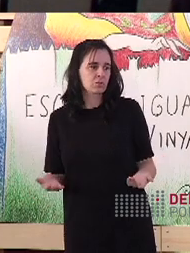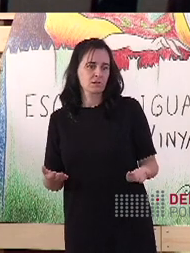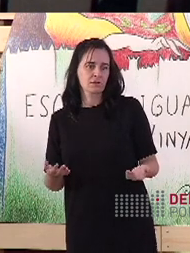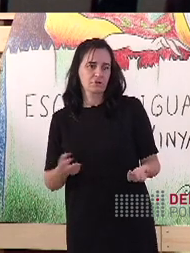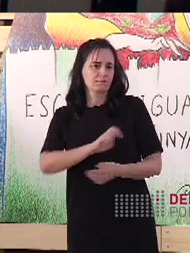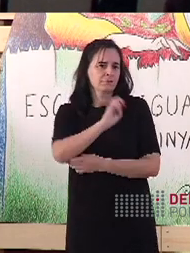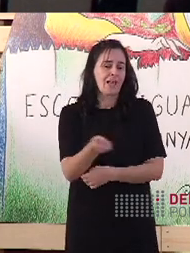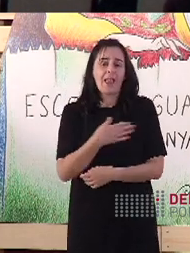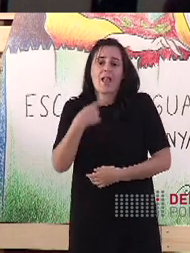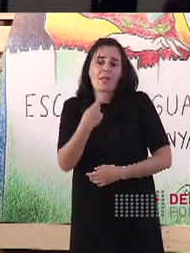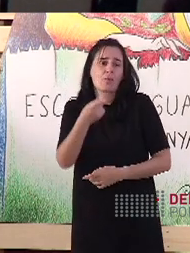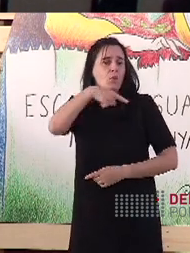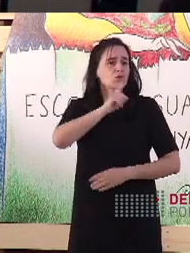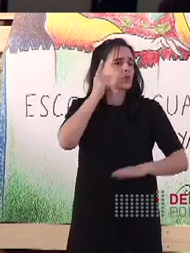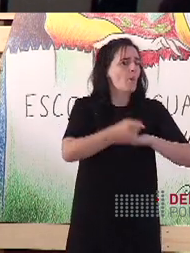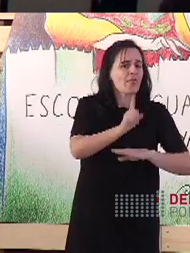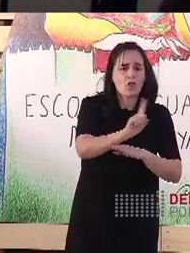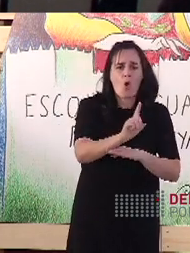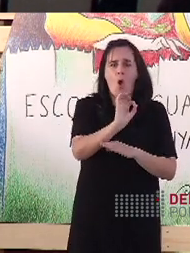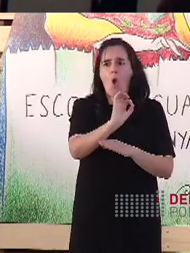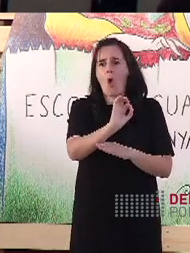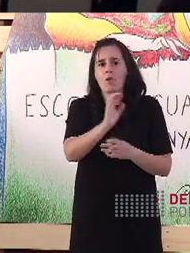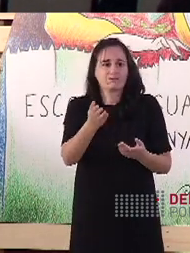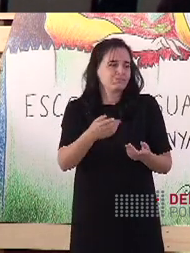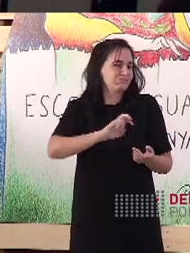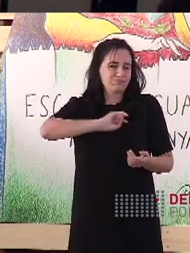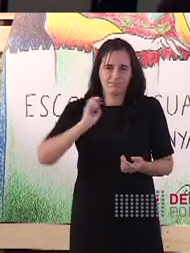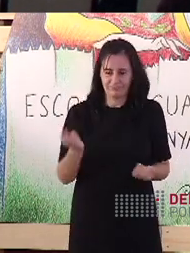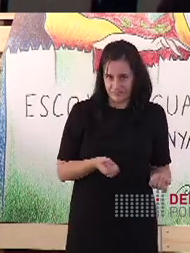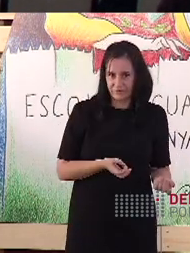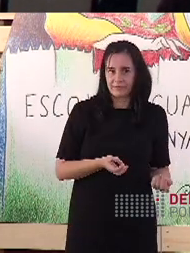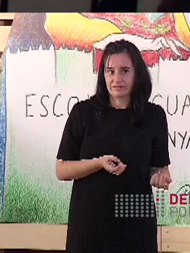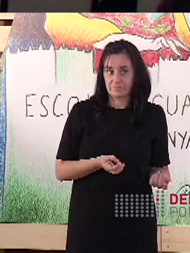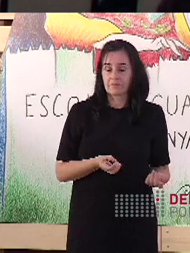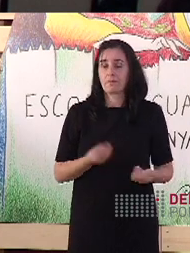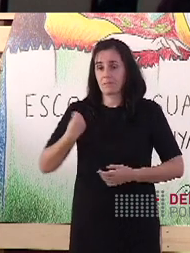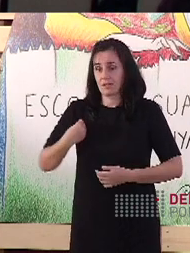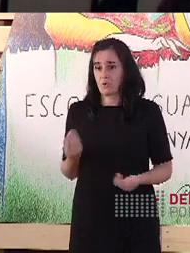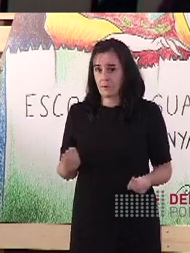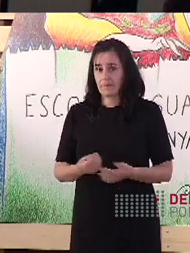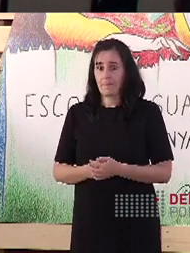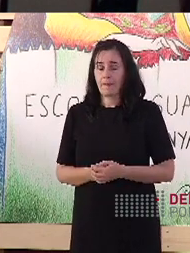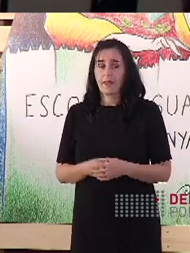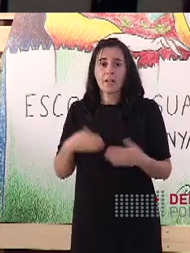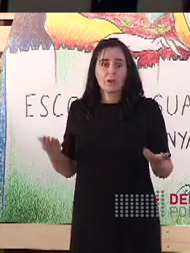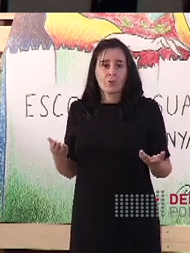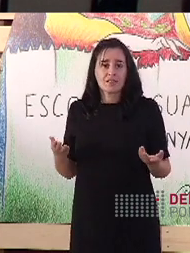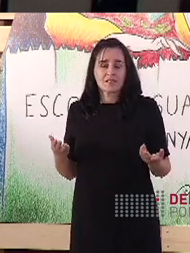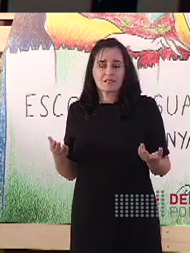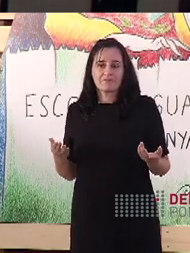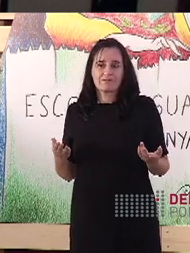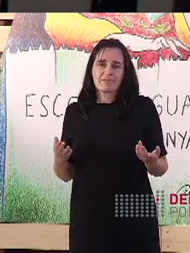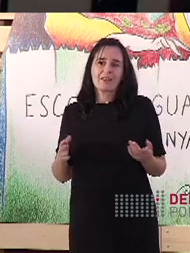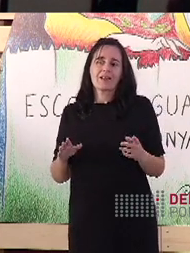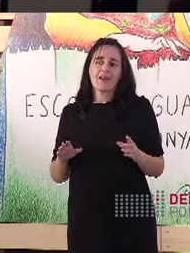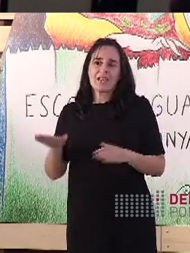lleváis los pantalones, que no ponéis los cojones sobre la mesa y estas cositas. En este espacio de la pornografía